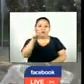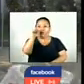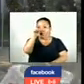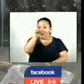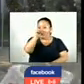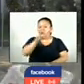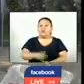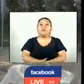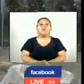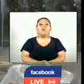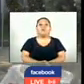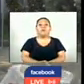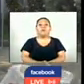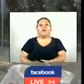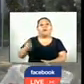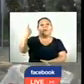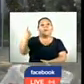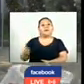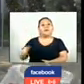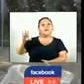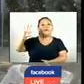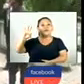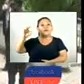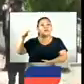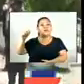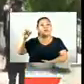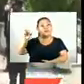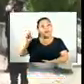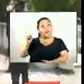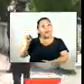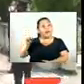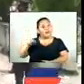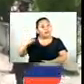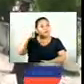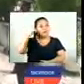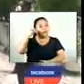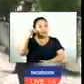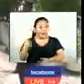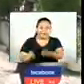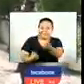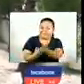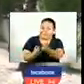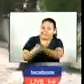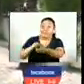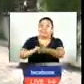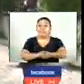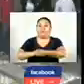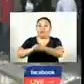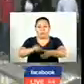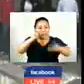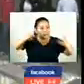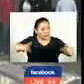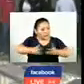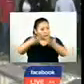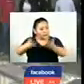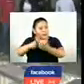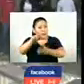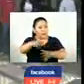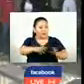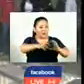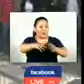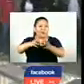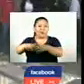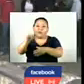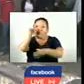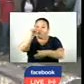Por su parte el fiscal general de la república dijo que es importante sumar esfuerzos para investigar estas estructuras es